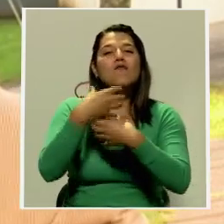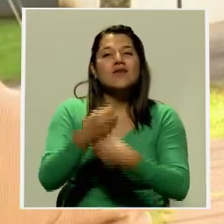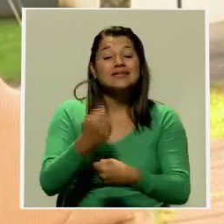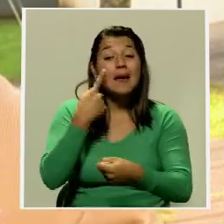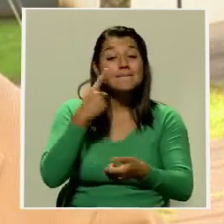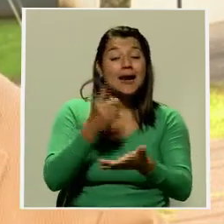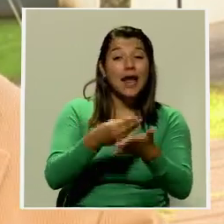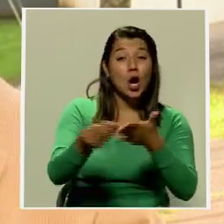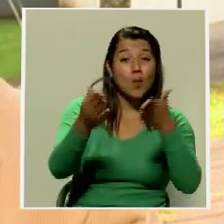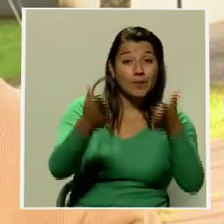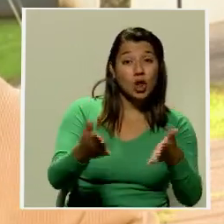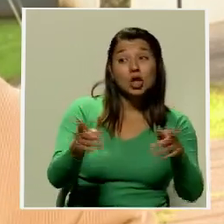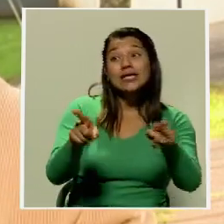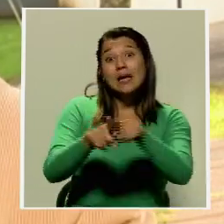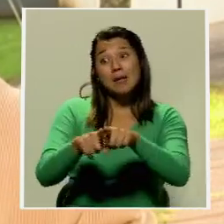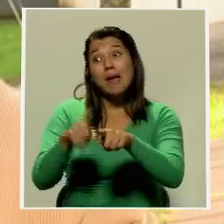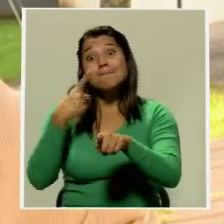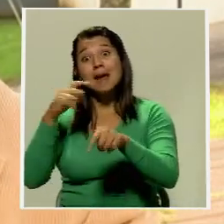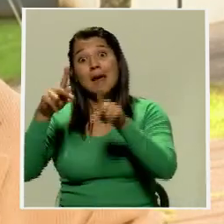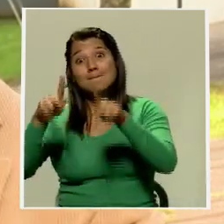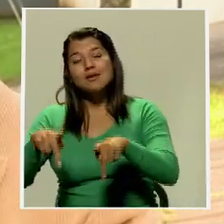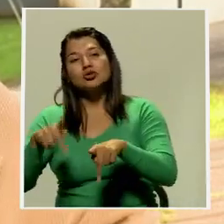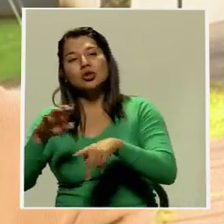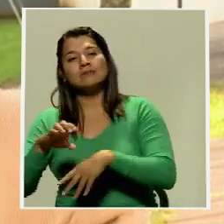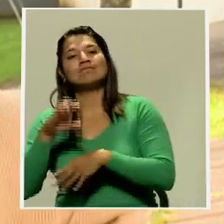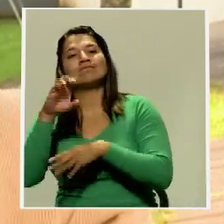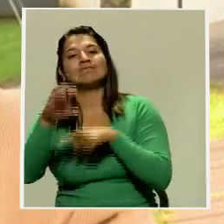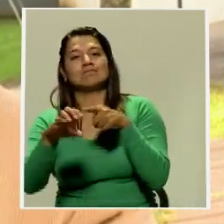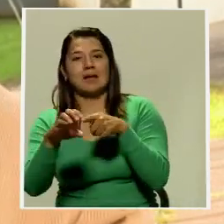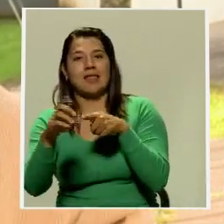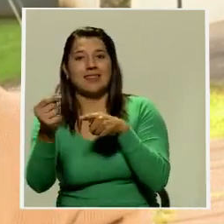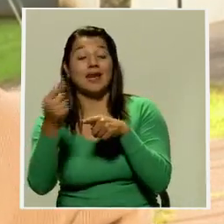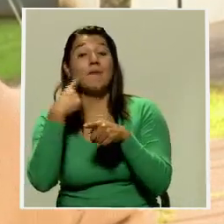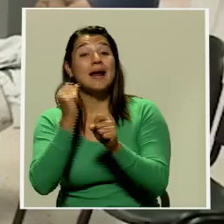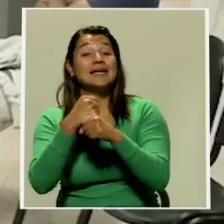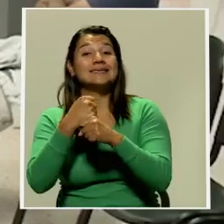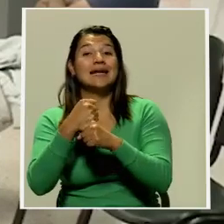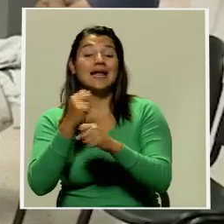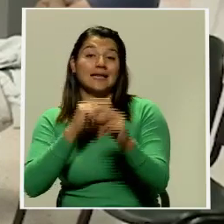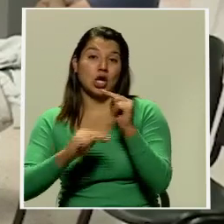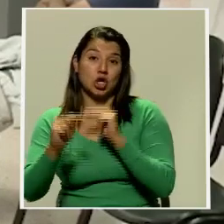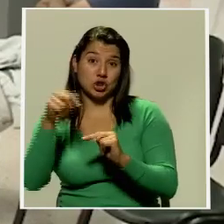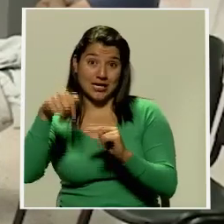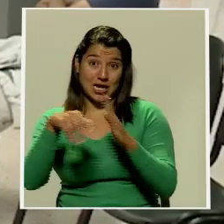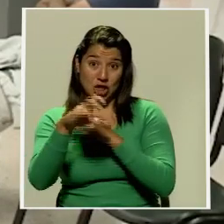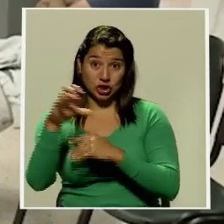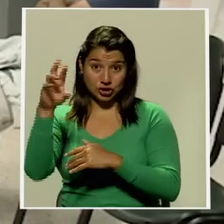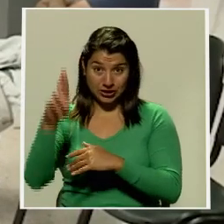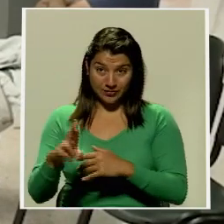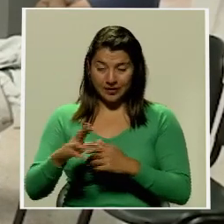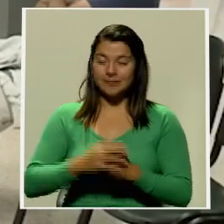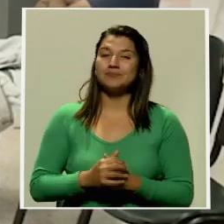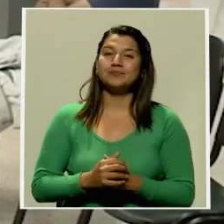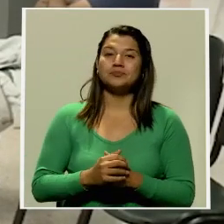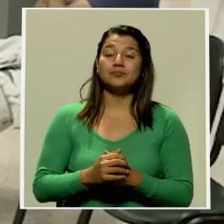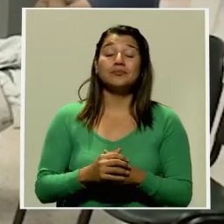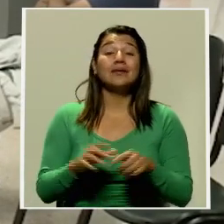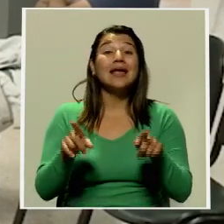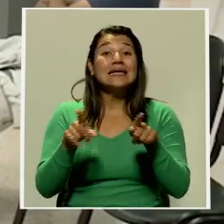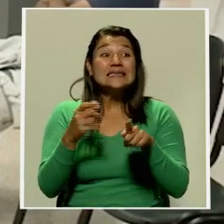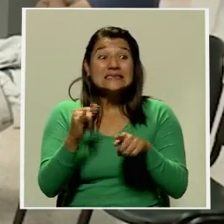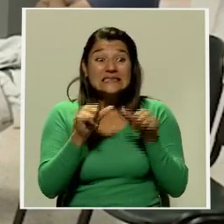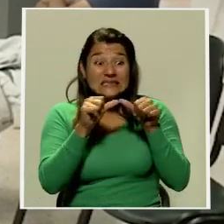inversionista que va a poner sus inversiones, valga la redundancia, en este país. En un escenario negativo en el que los contagios